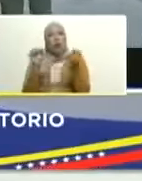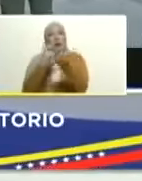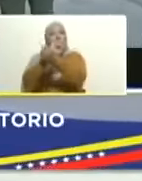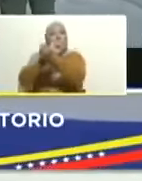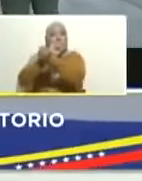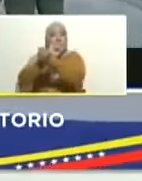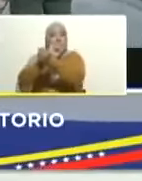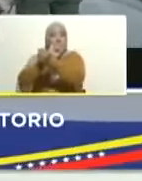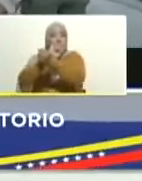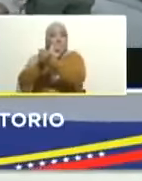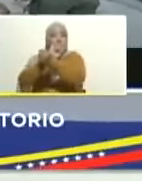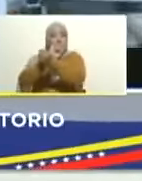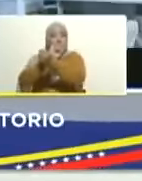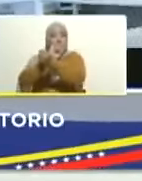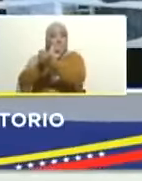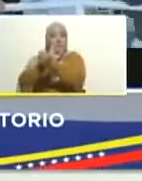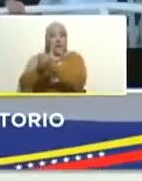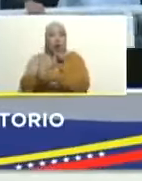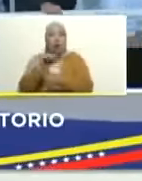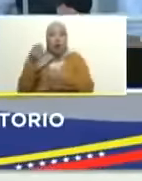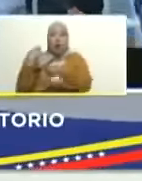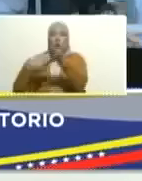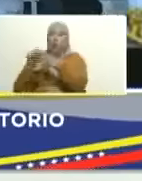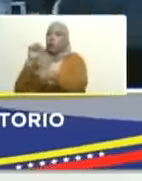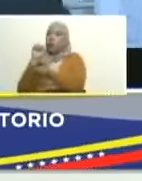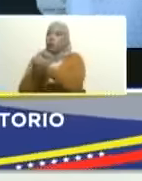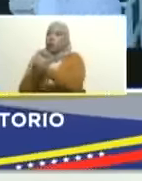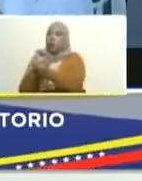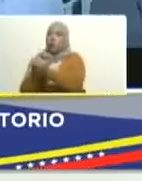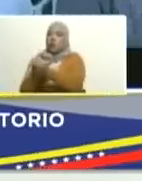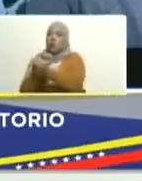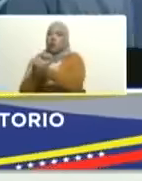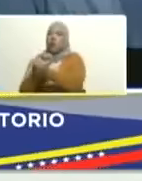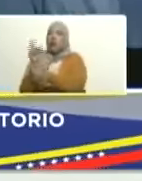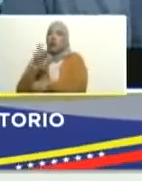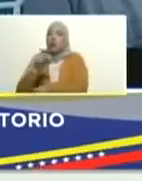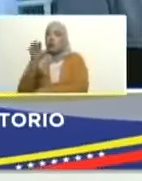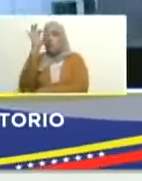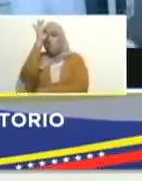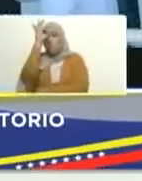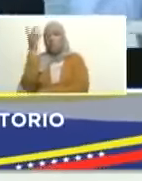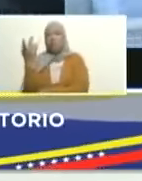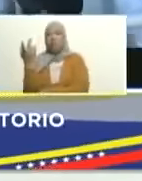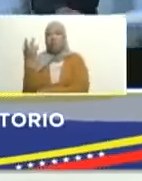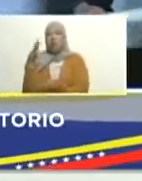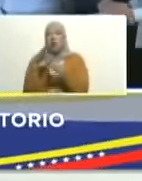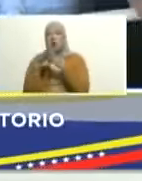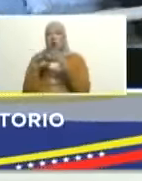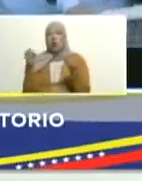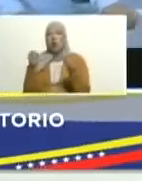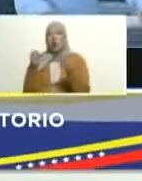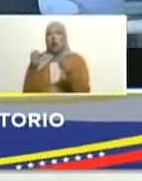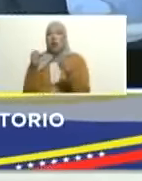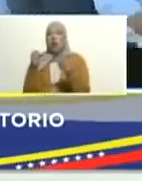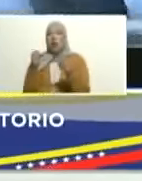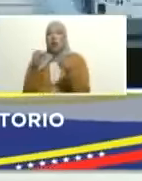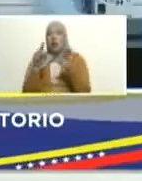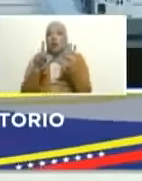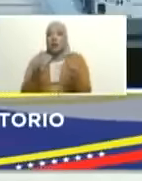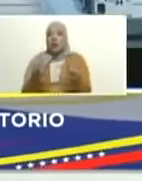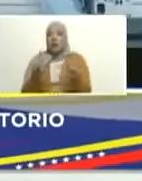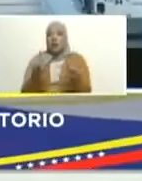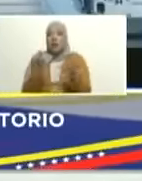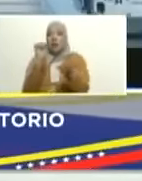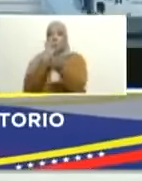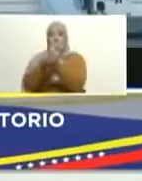detenidos en centros de reclusión para migrantes, y eso no se sabe. Todos estaban detenidos en centros de reclusión